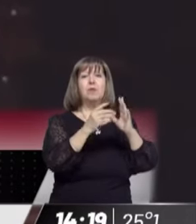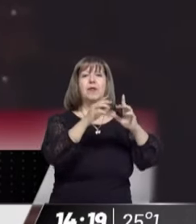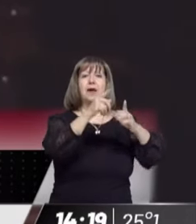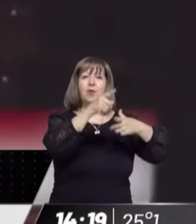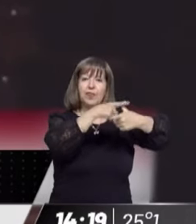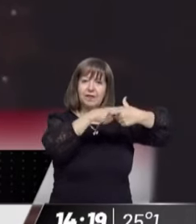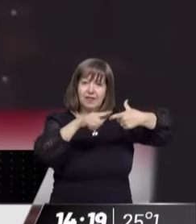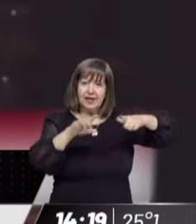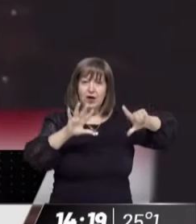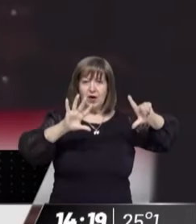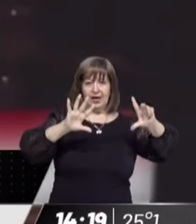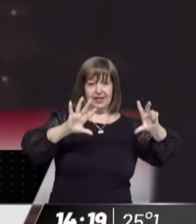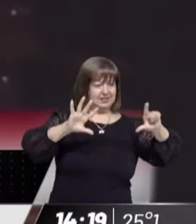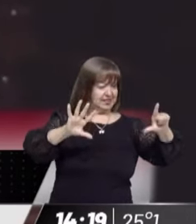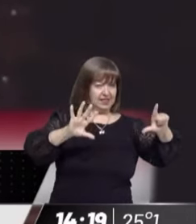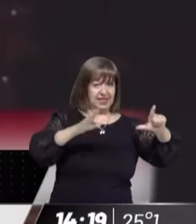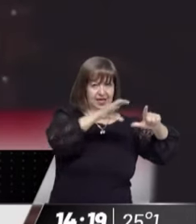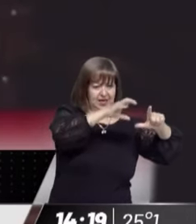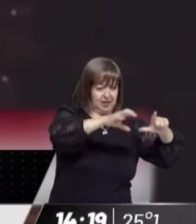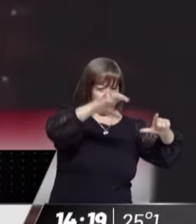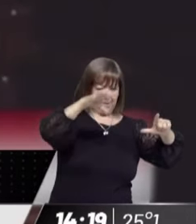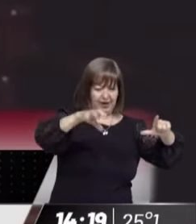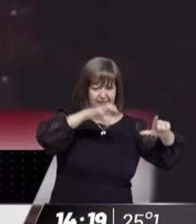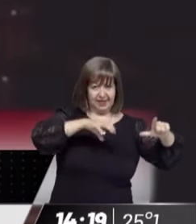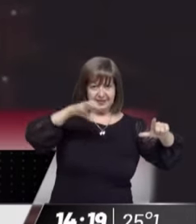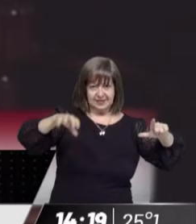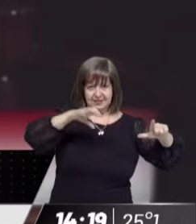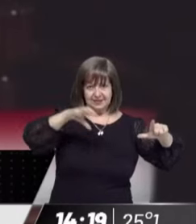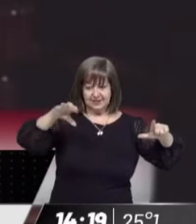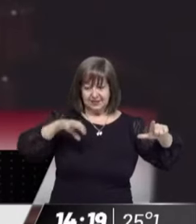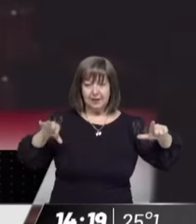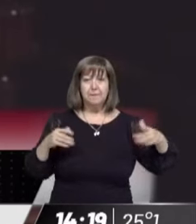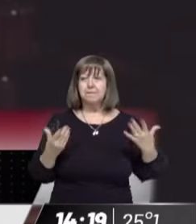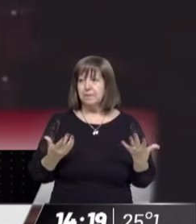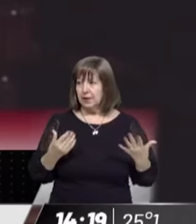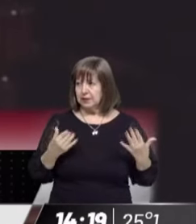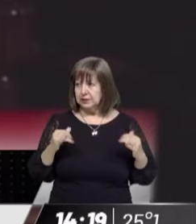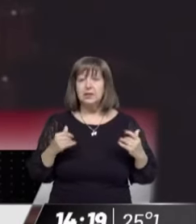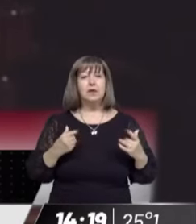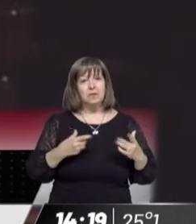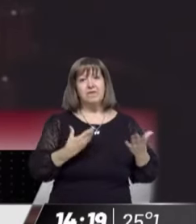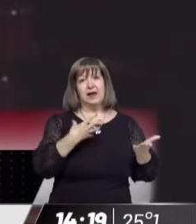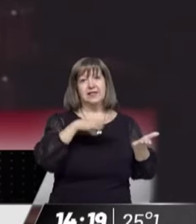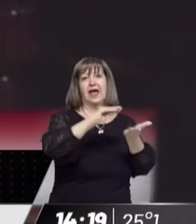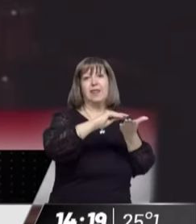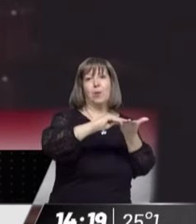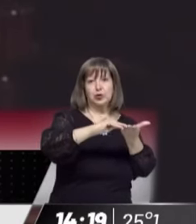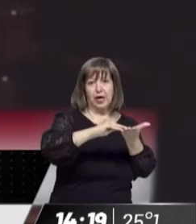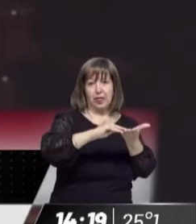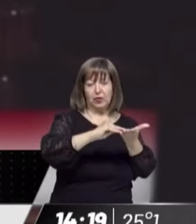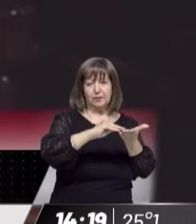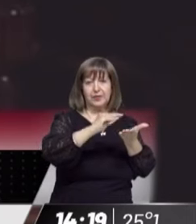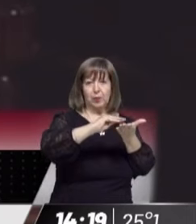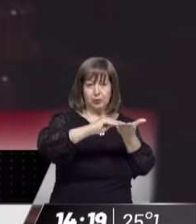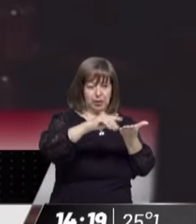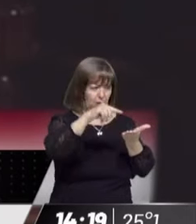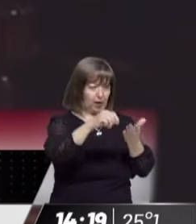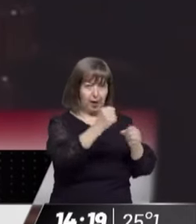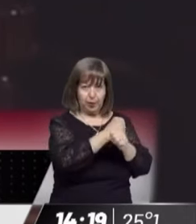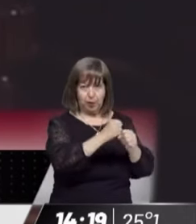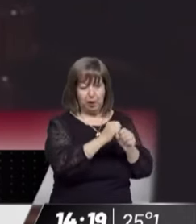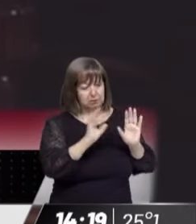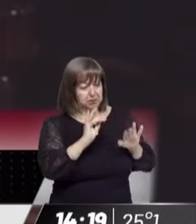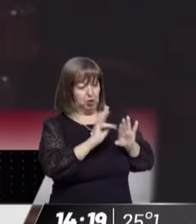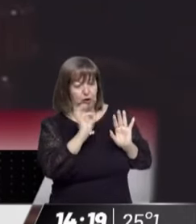partes. ¿Y lo van a hacer? Bueno, si no pasa por la Cámara de Diputados, vamos a reinsistir.